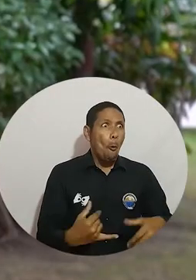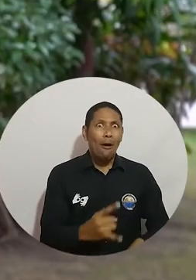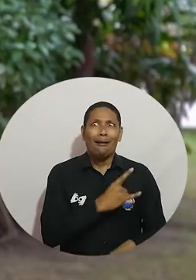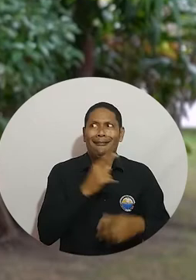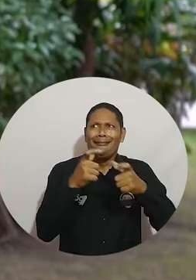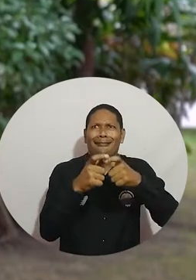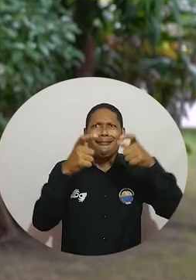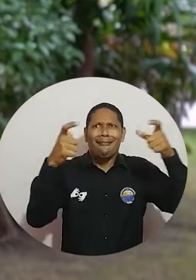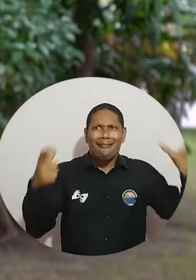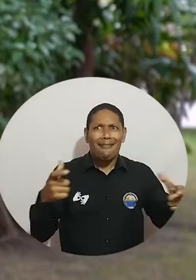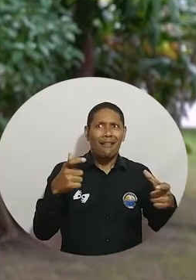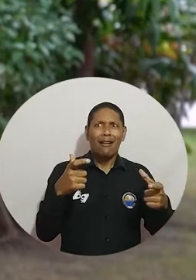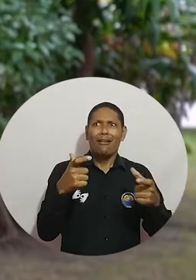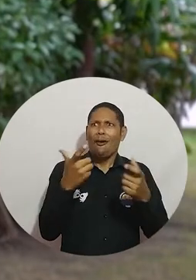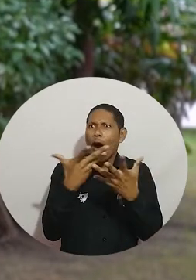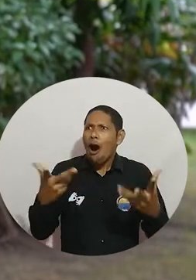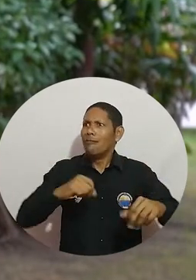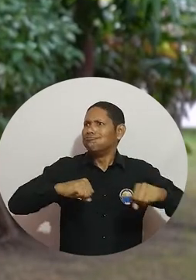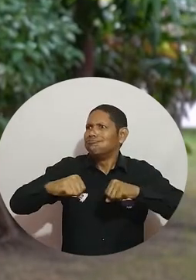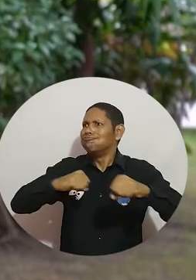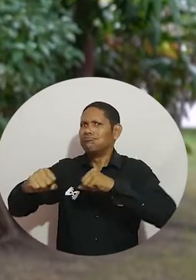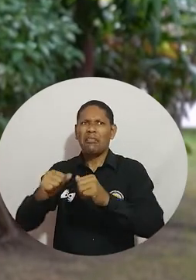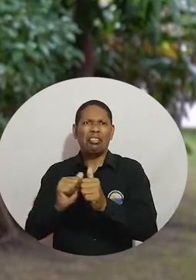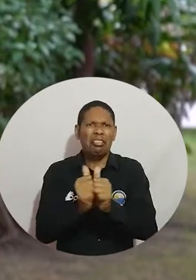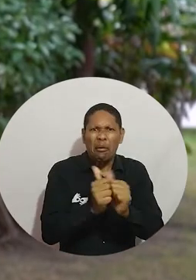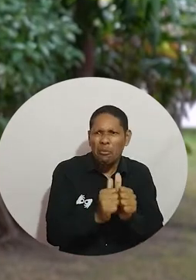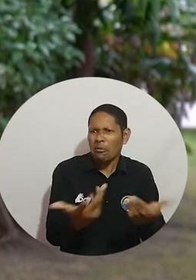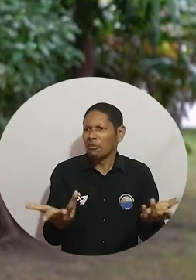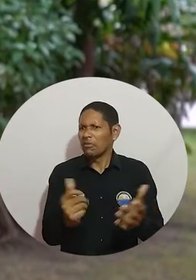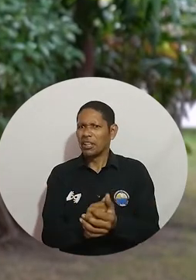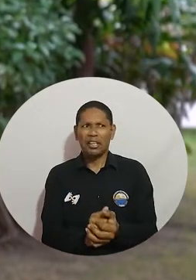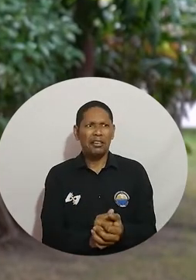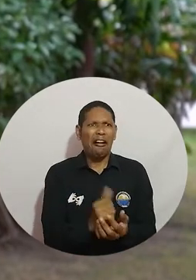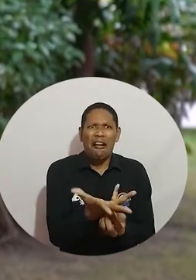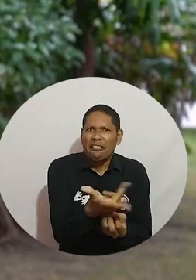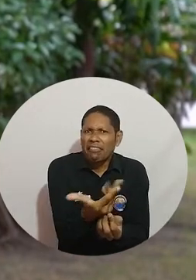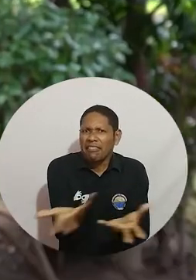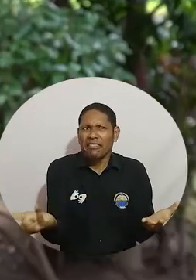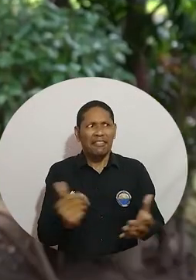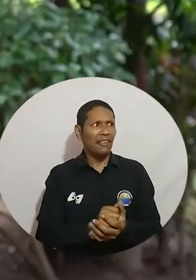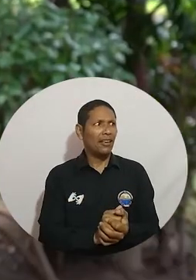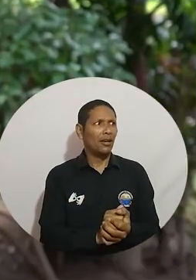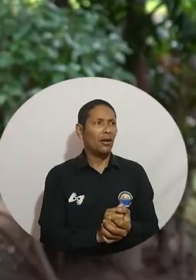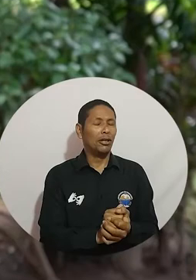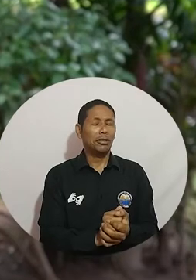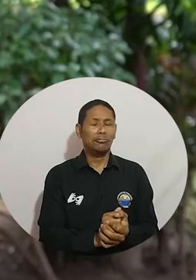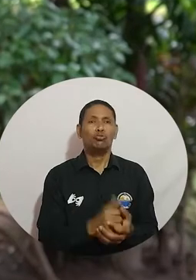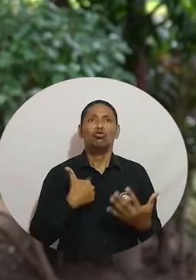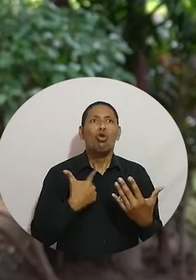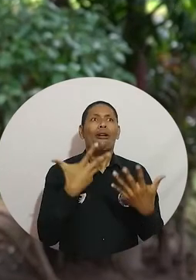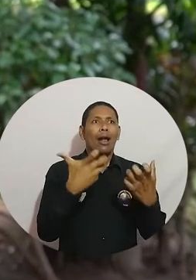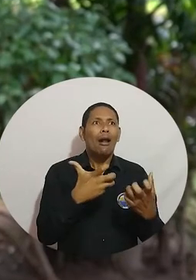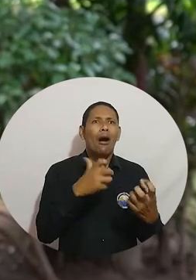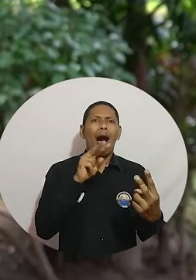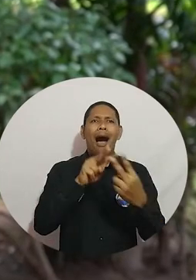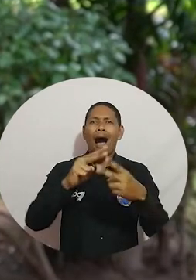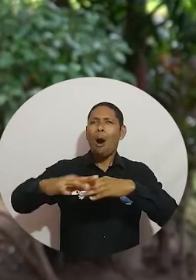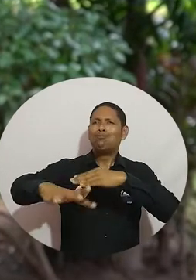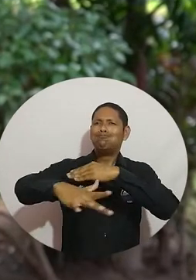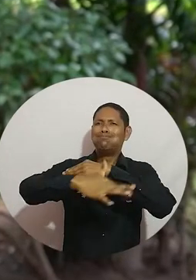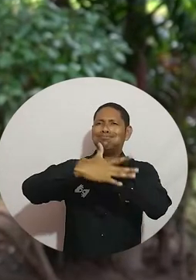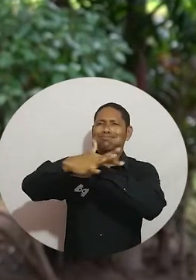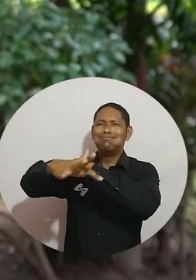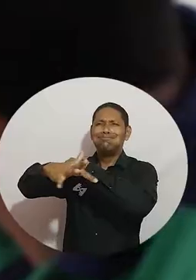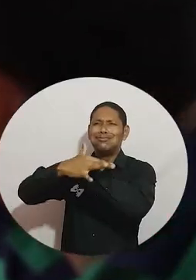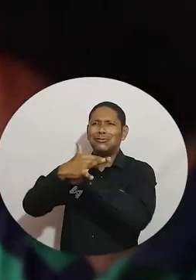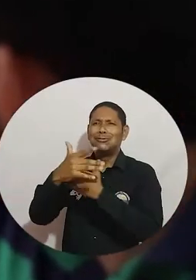y hay muchas cosas que hacer, deporte, arte, y quería ir a un lugar donde haya el